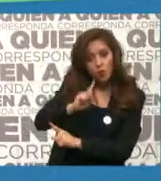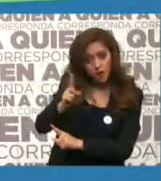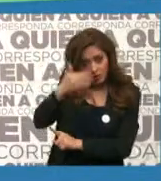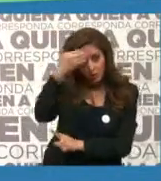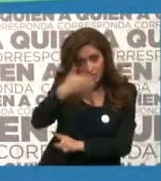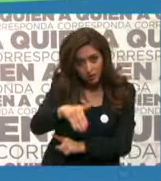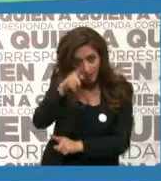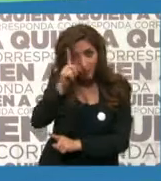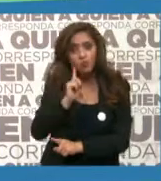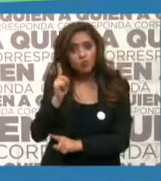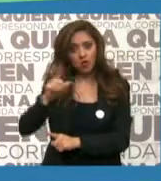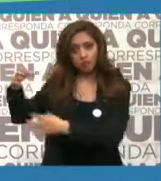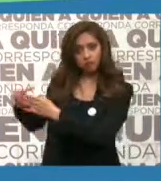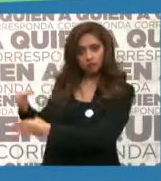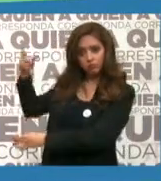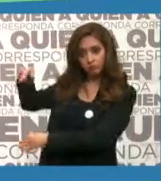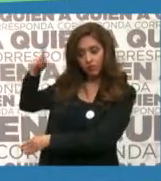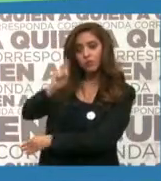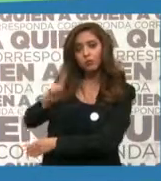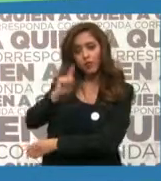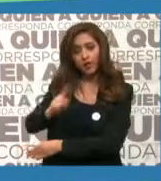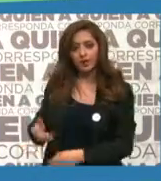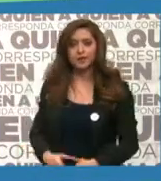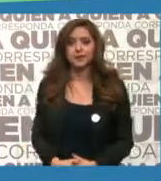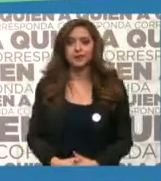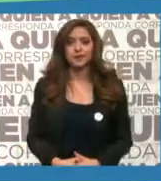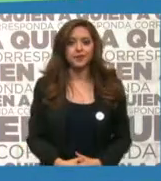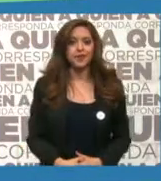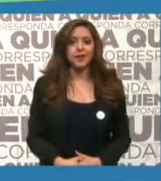¿Dónde? ¿Sí notaste que la niña que está a tu lado es mujer?